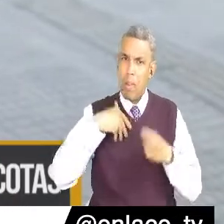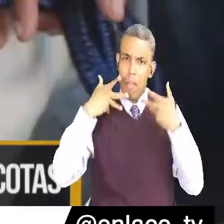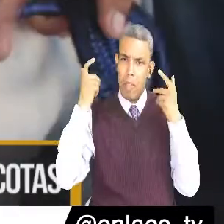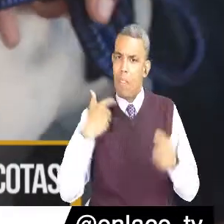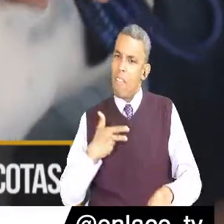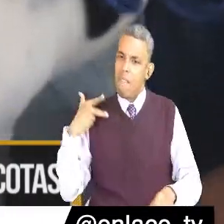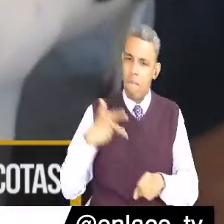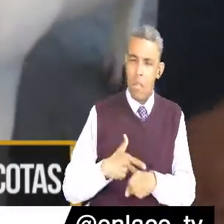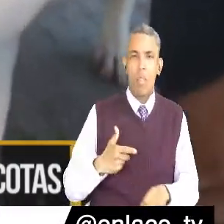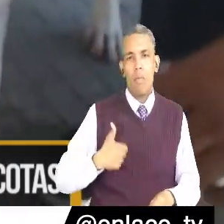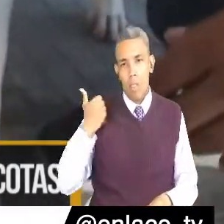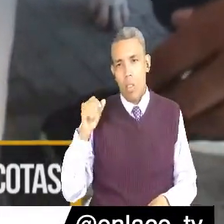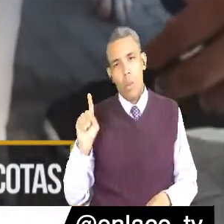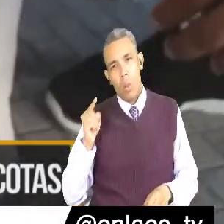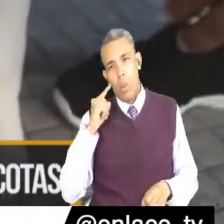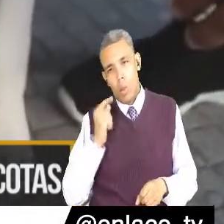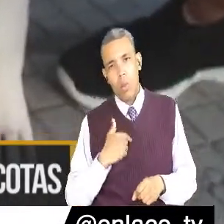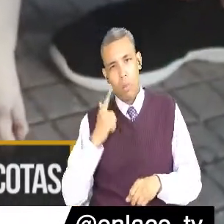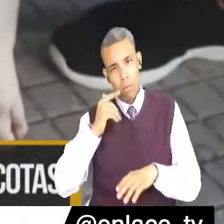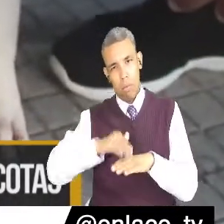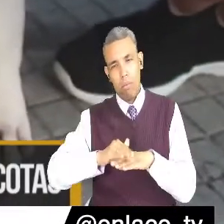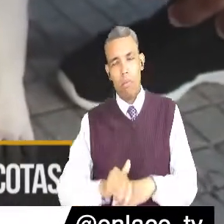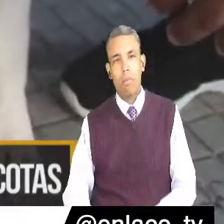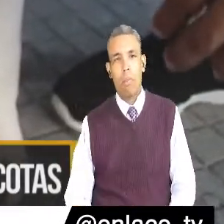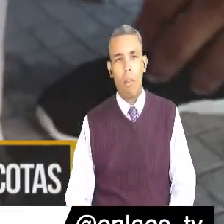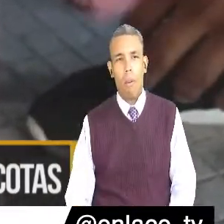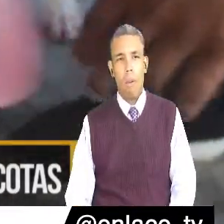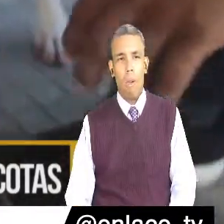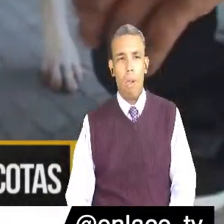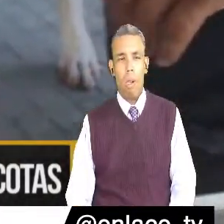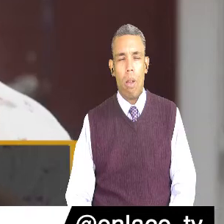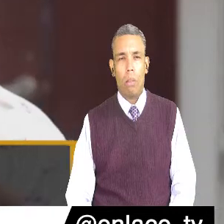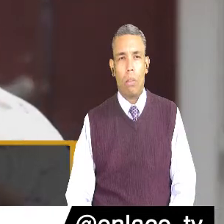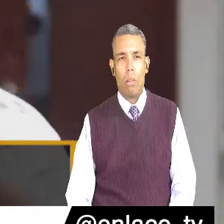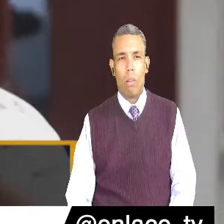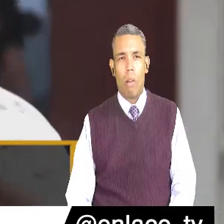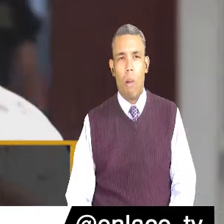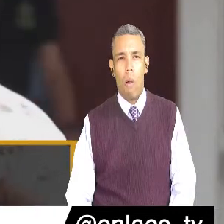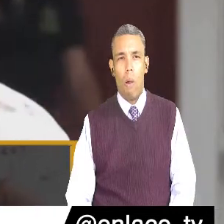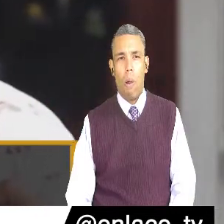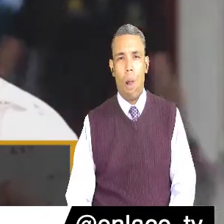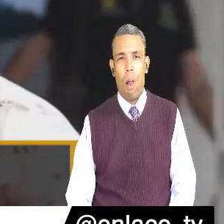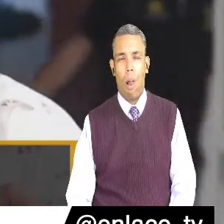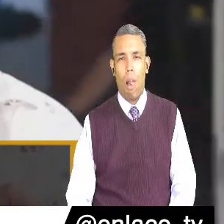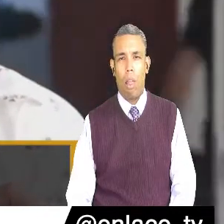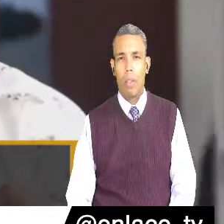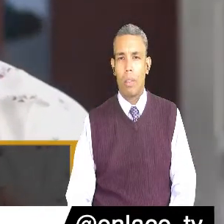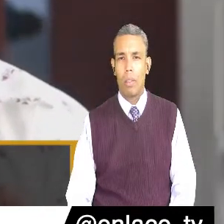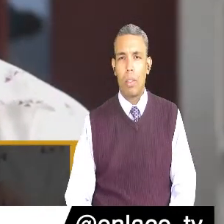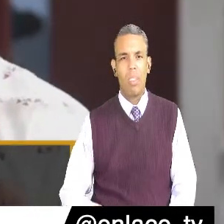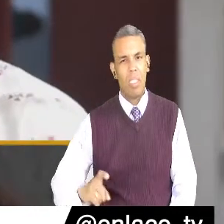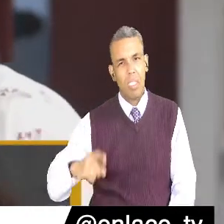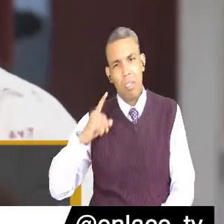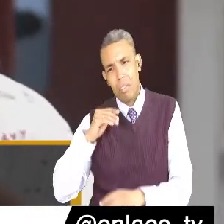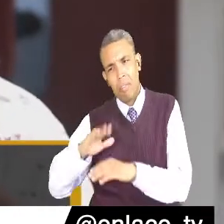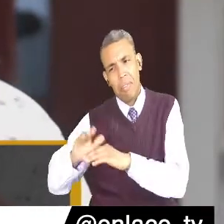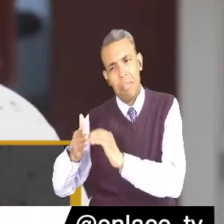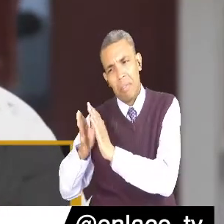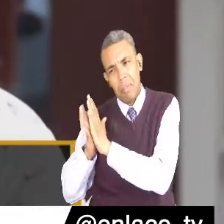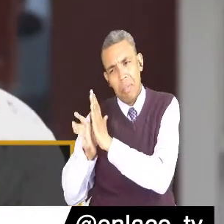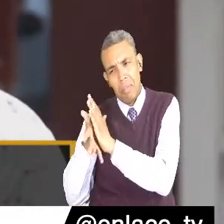además estas contribuyan con su cuidado. Dar a conocer, ¿sí?, una pedagógica de lo que debemos tener en cuenta para poder salir con